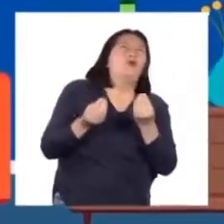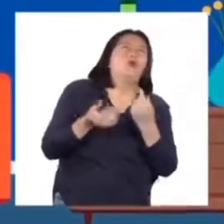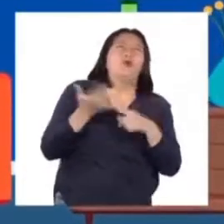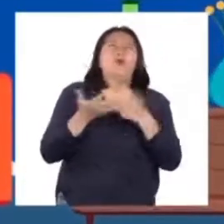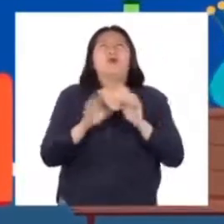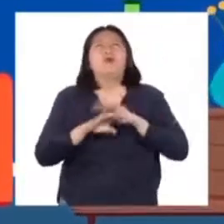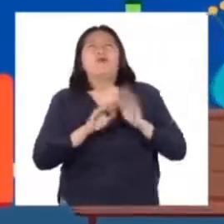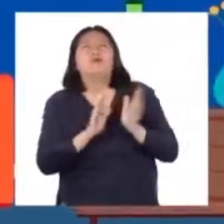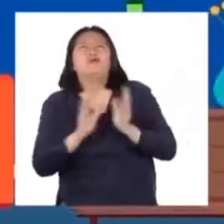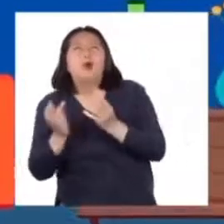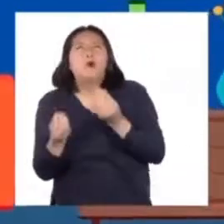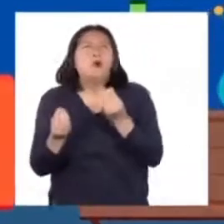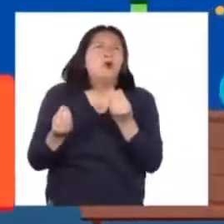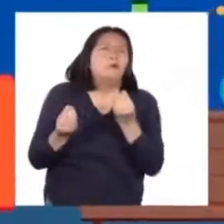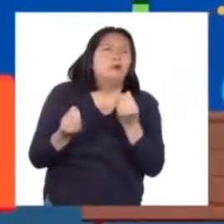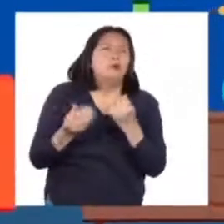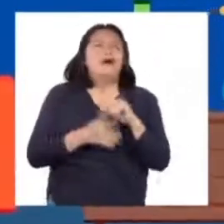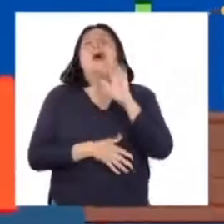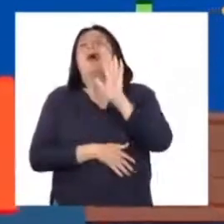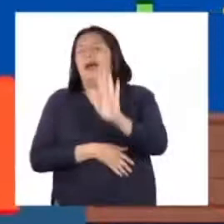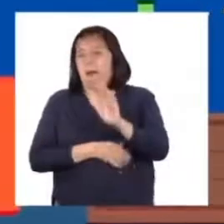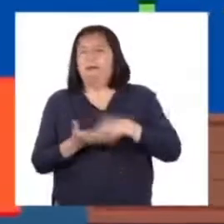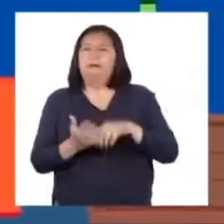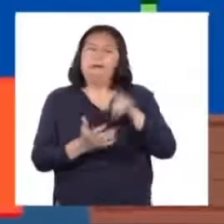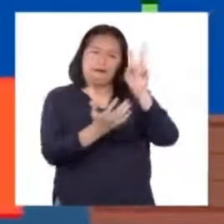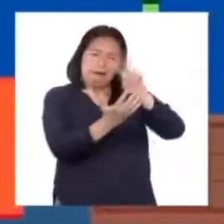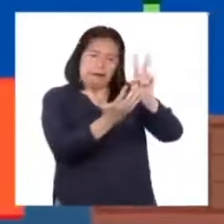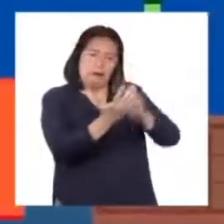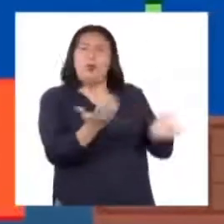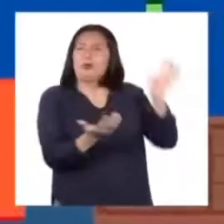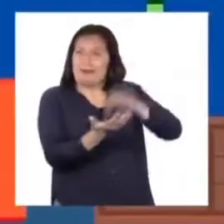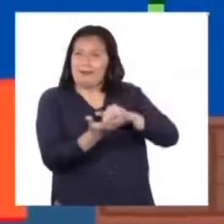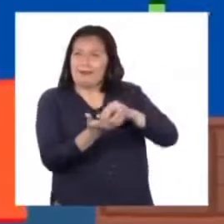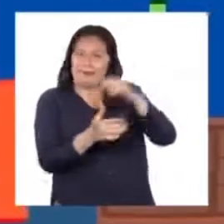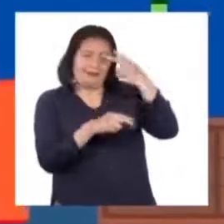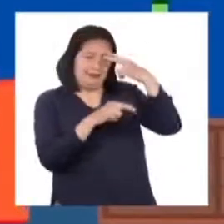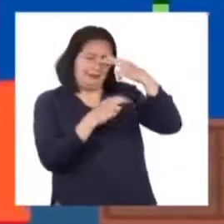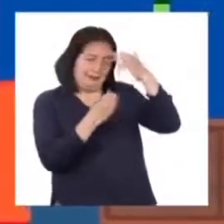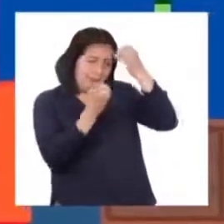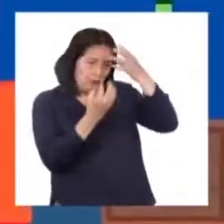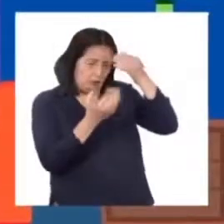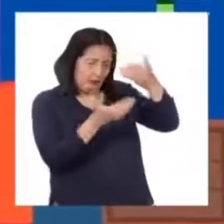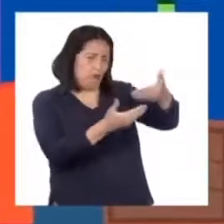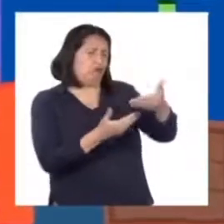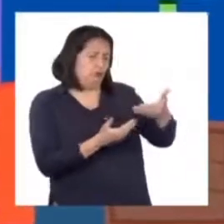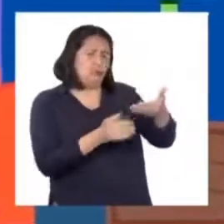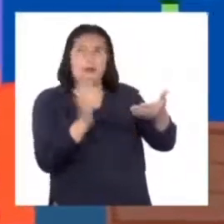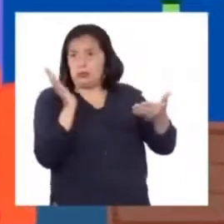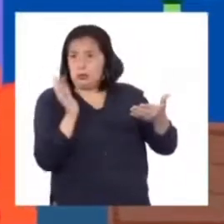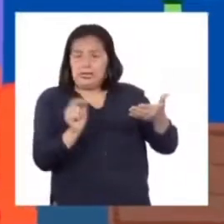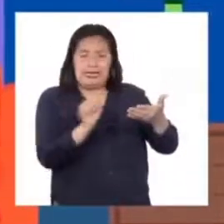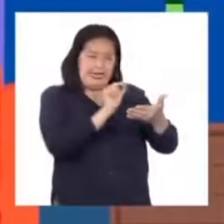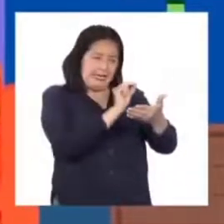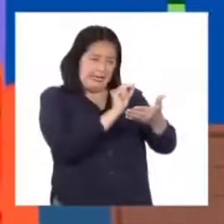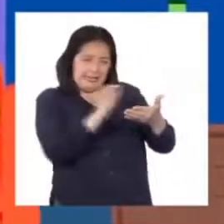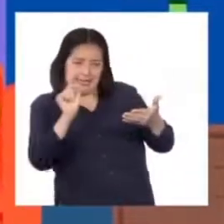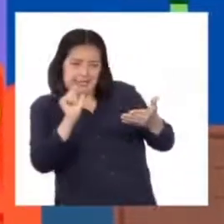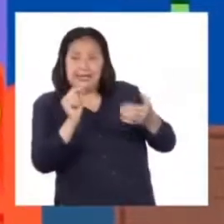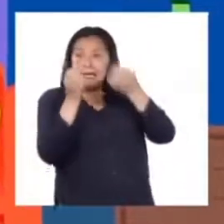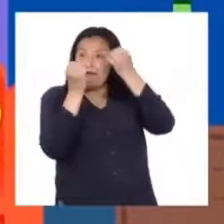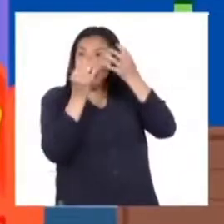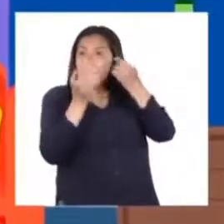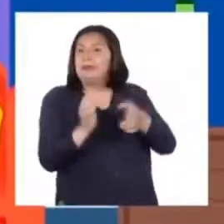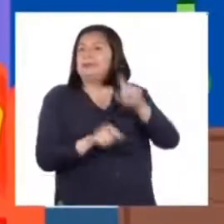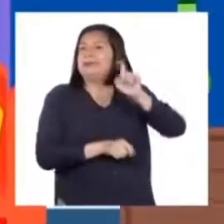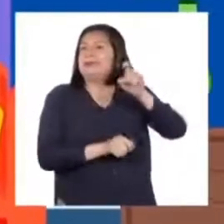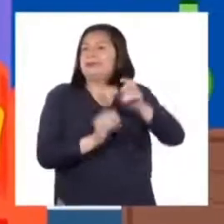ser organizado. Para ello, vamos a leer la noticia de nuevo. De esta manera, subrayaremos la información que